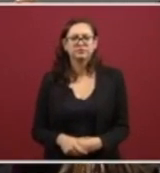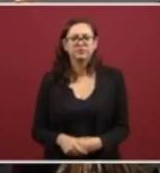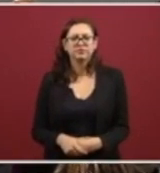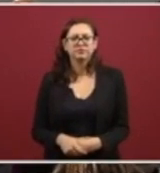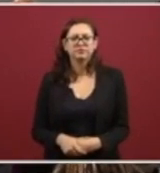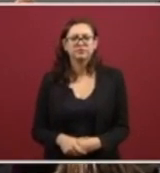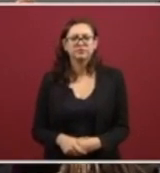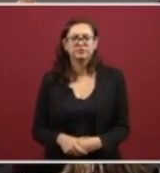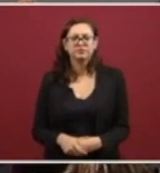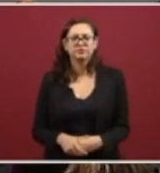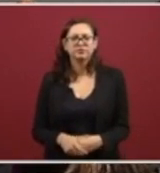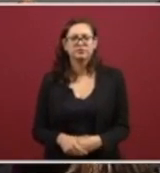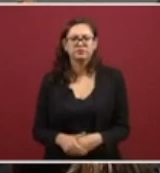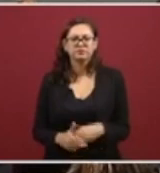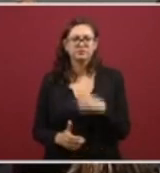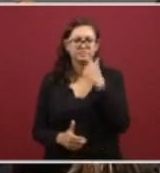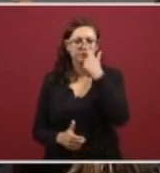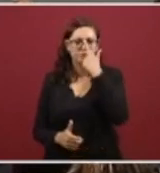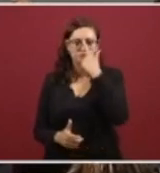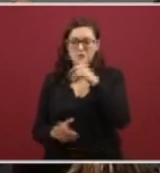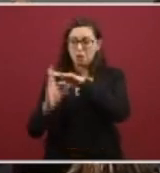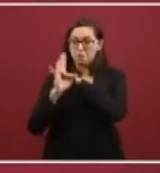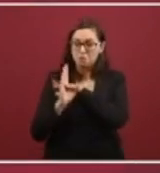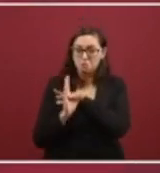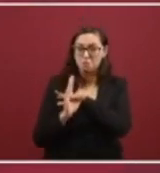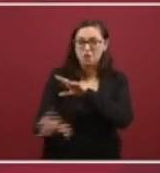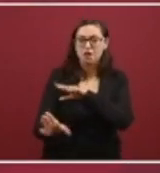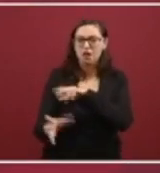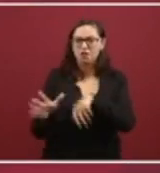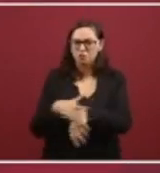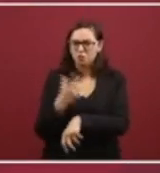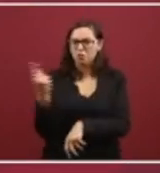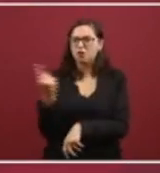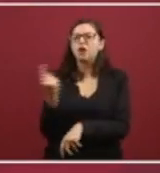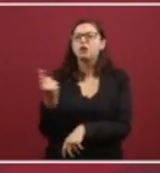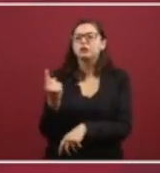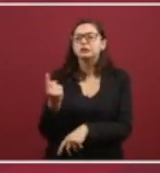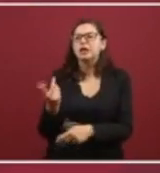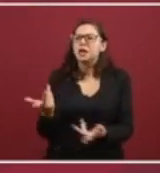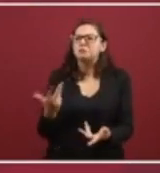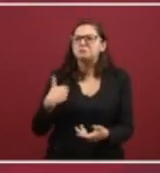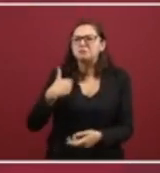repito, sea opcional, no forzada.